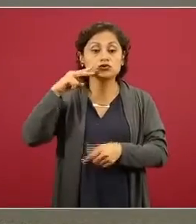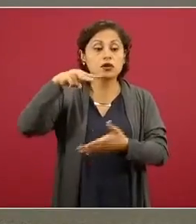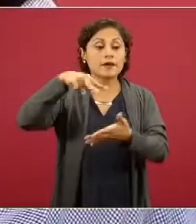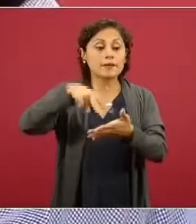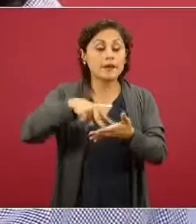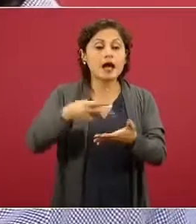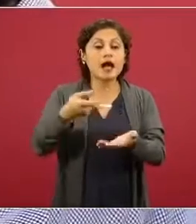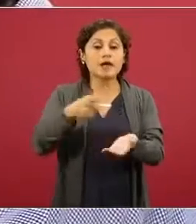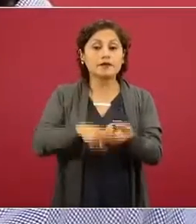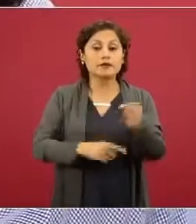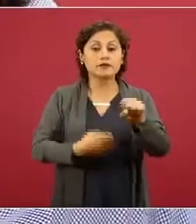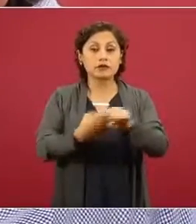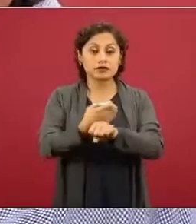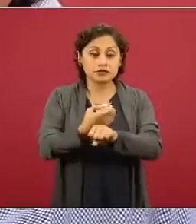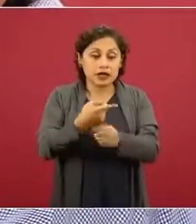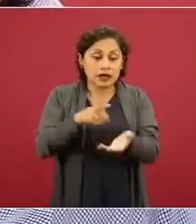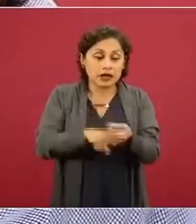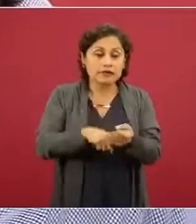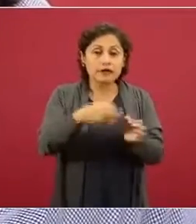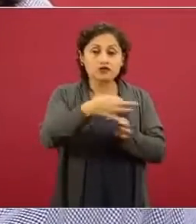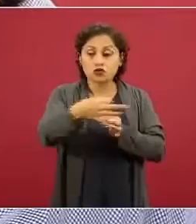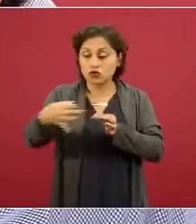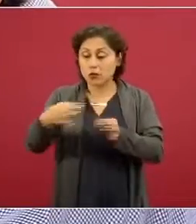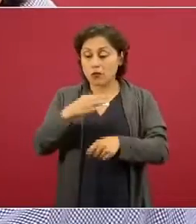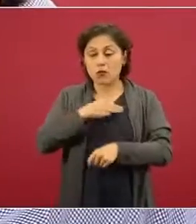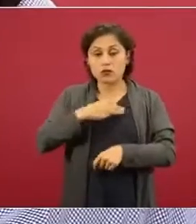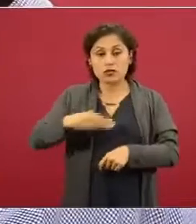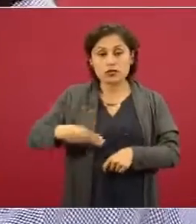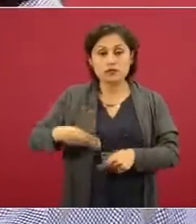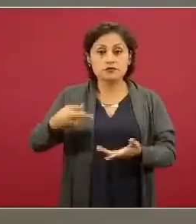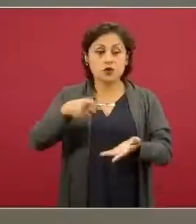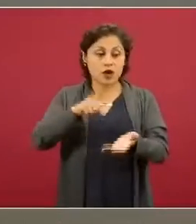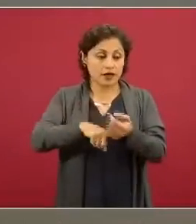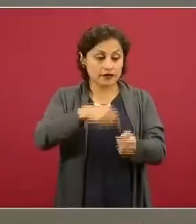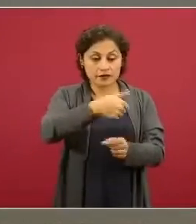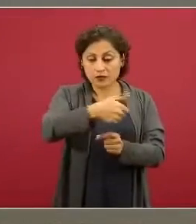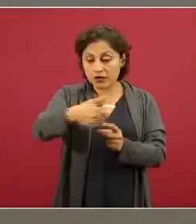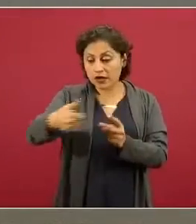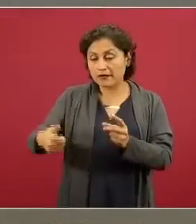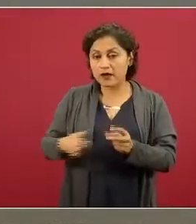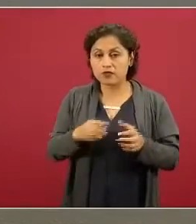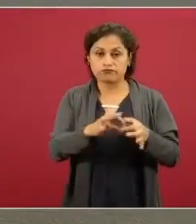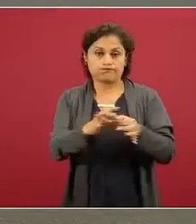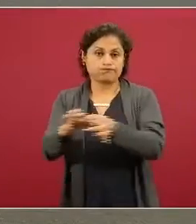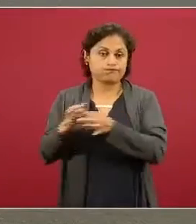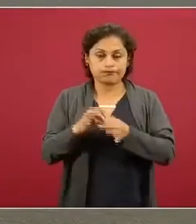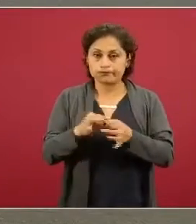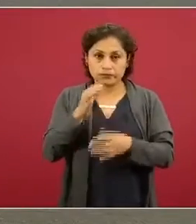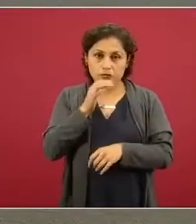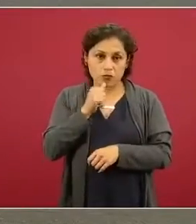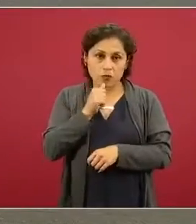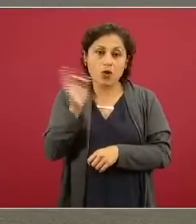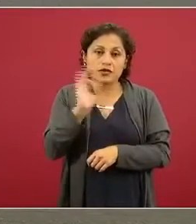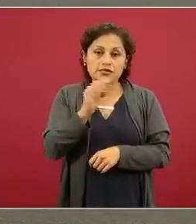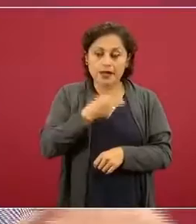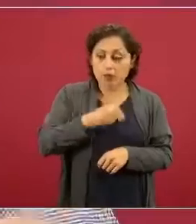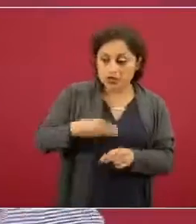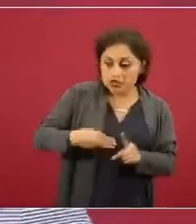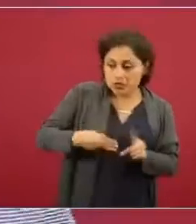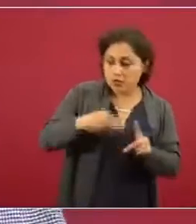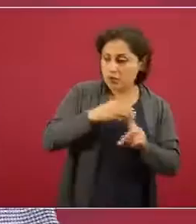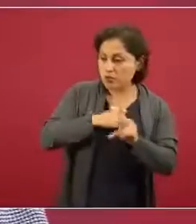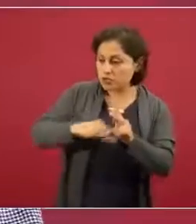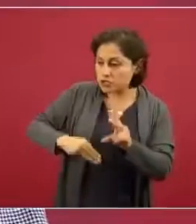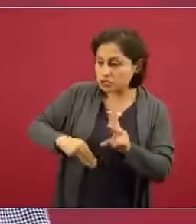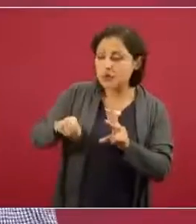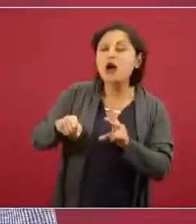algún estado hay ciertos municipios o ciertas regiones de la entidad que son los que están ocasionando estos rebrotes. Conforme más capacidad